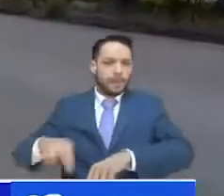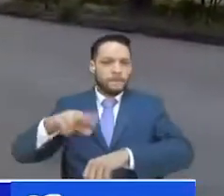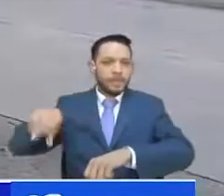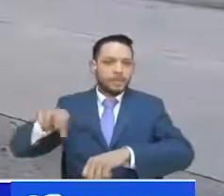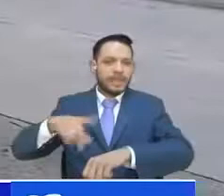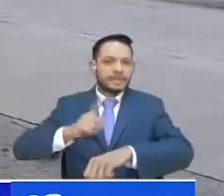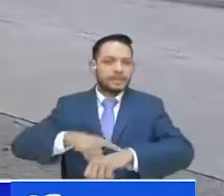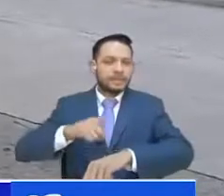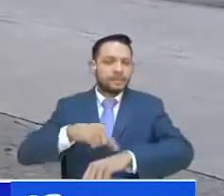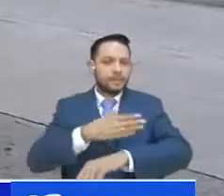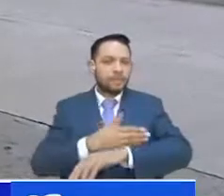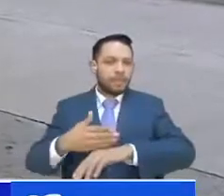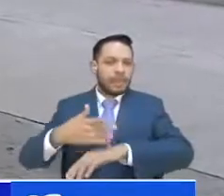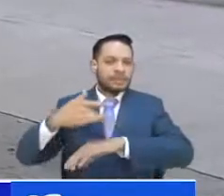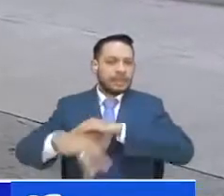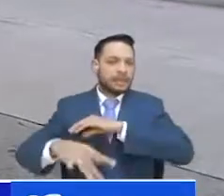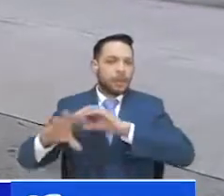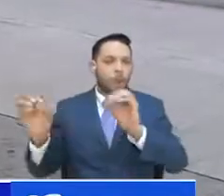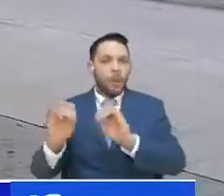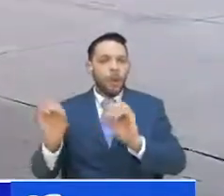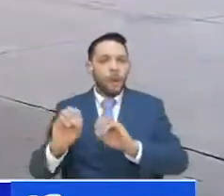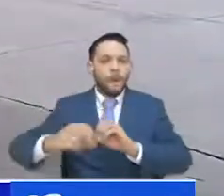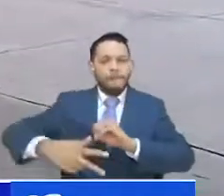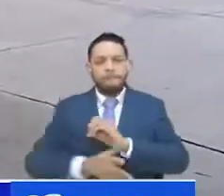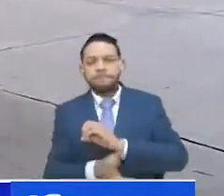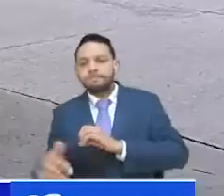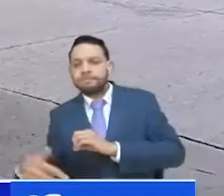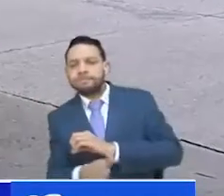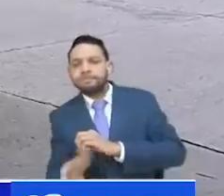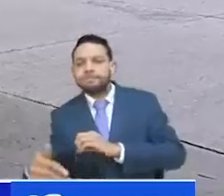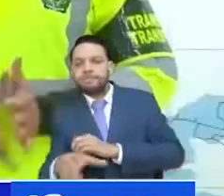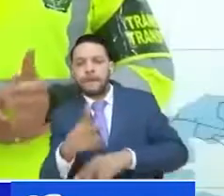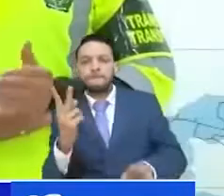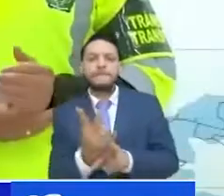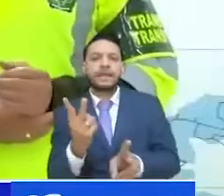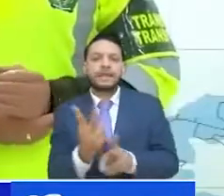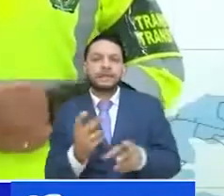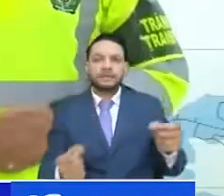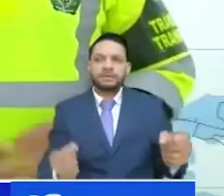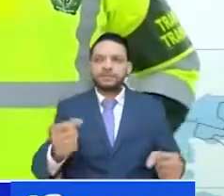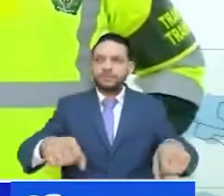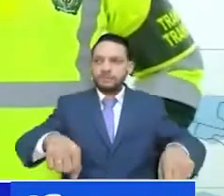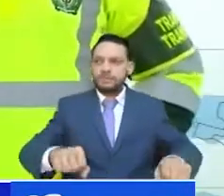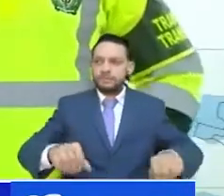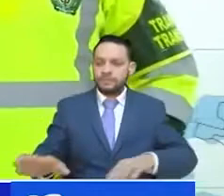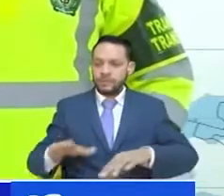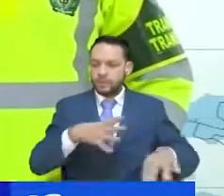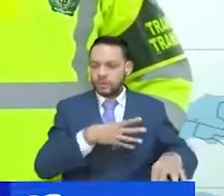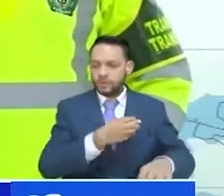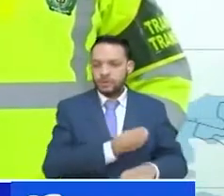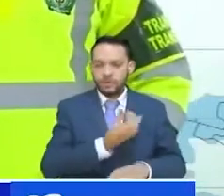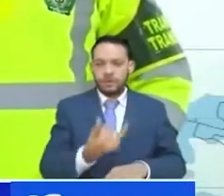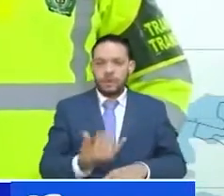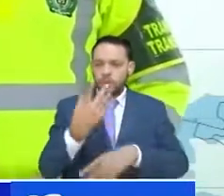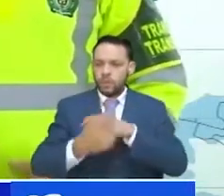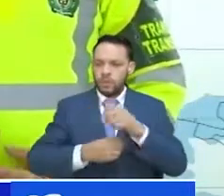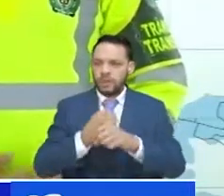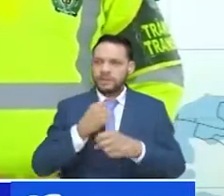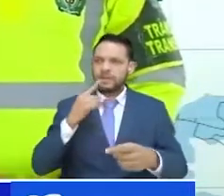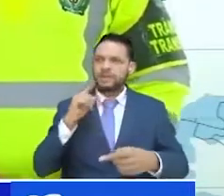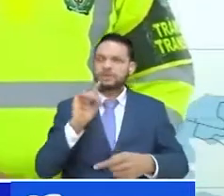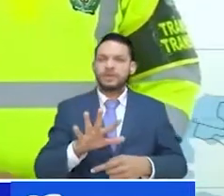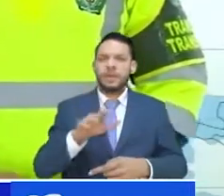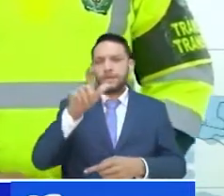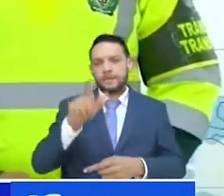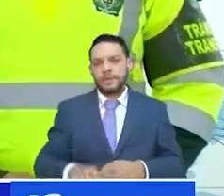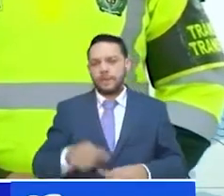para transitar y por realizar maniobras peligrosas. En lo corrido de este año llevamos 5 víctimas fatales en comparación a 7 del